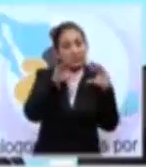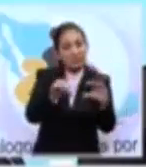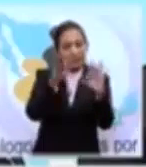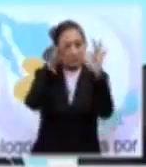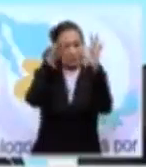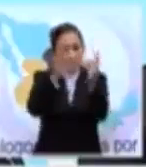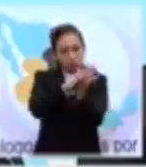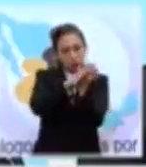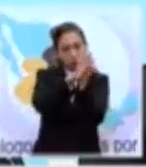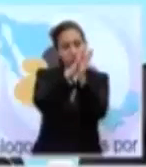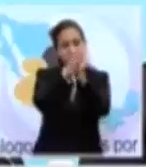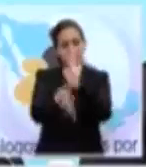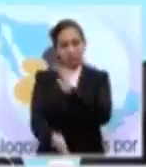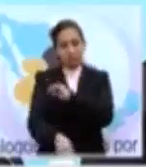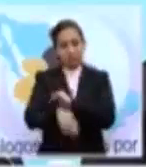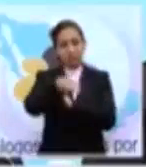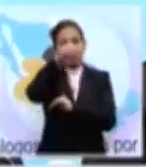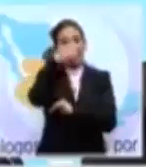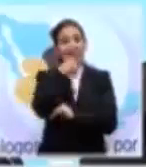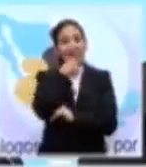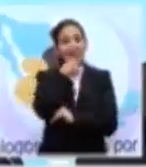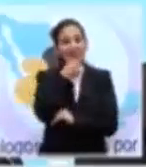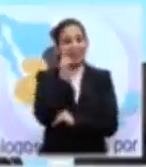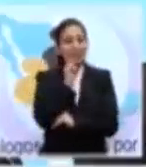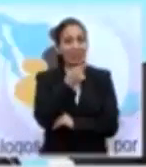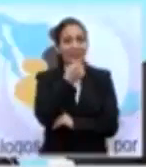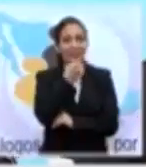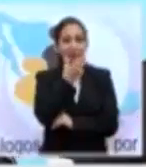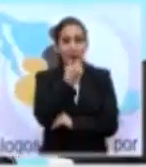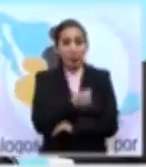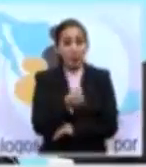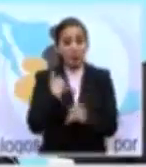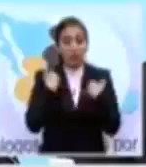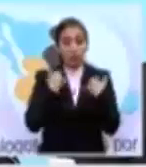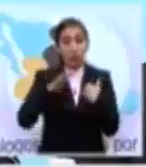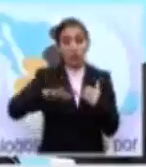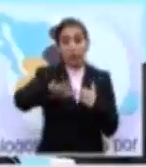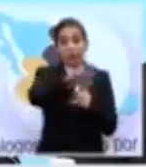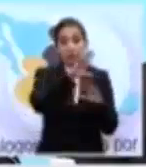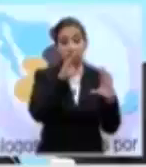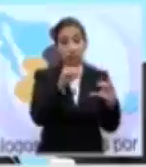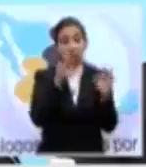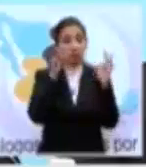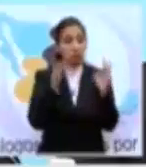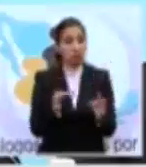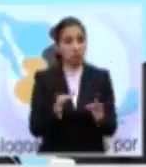nuestros niños y de nuestras niñas y de la juventud mexicana.